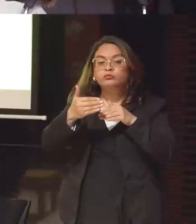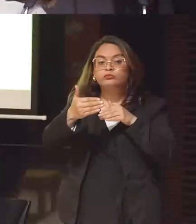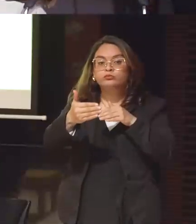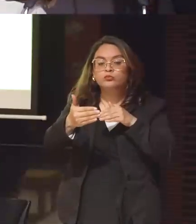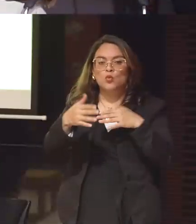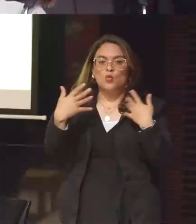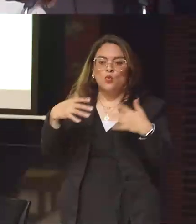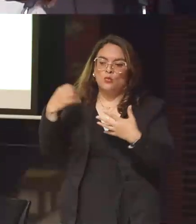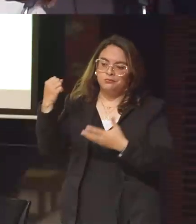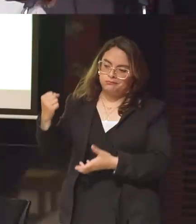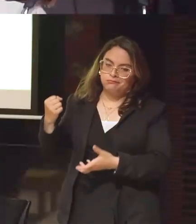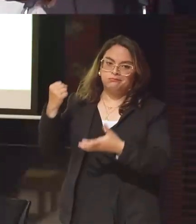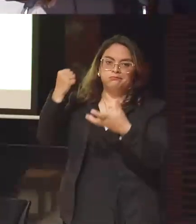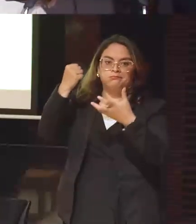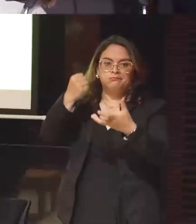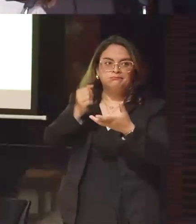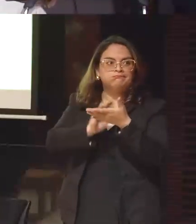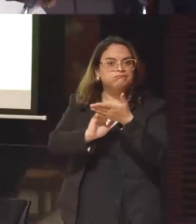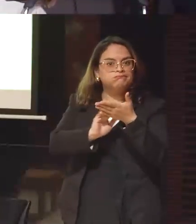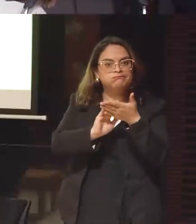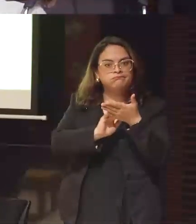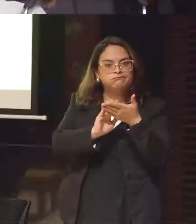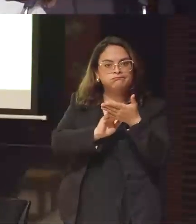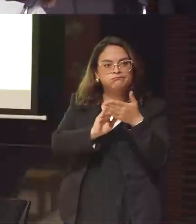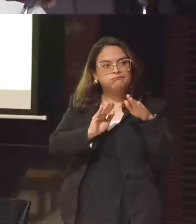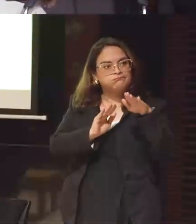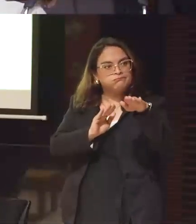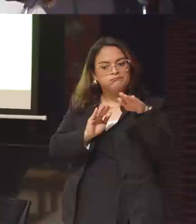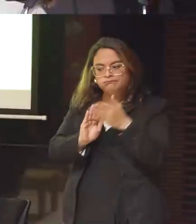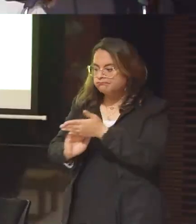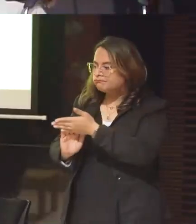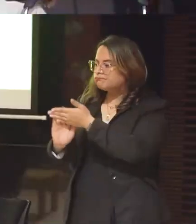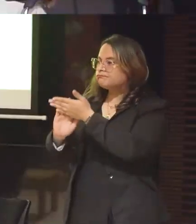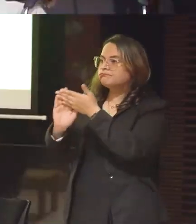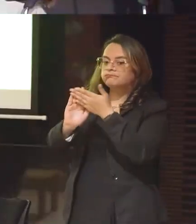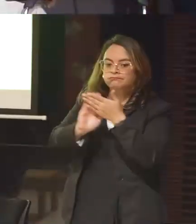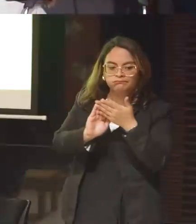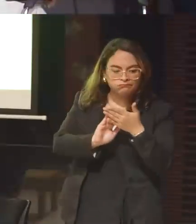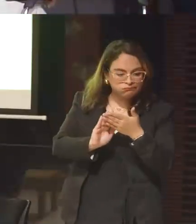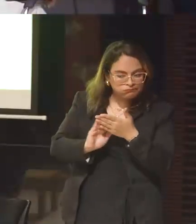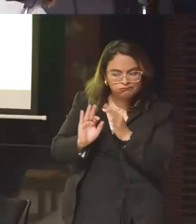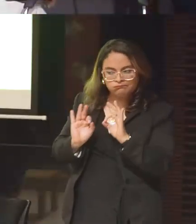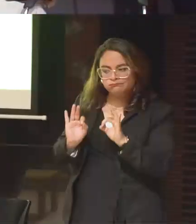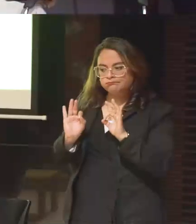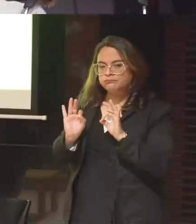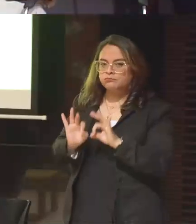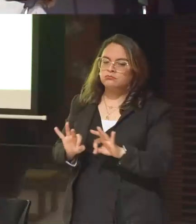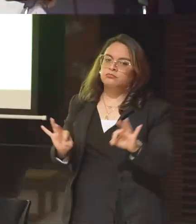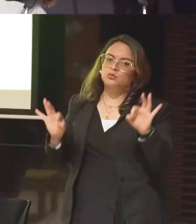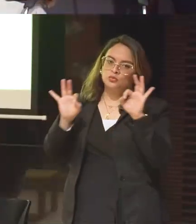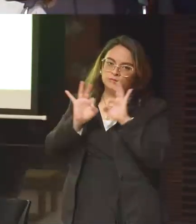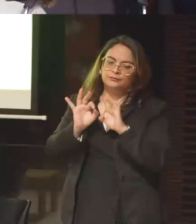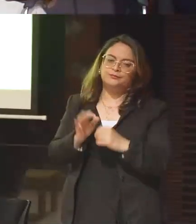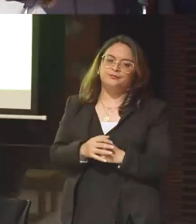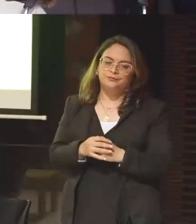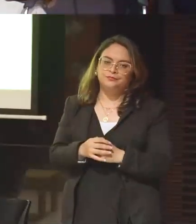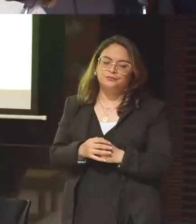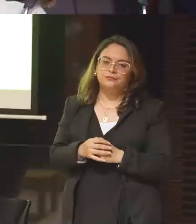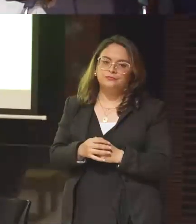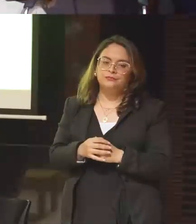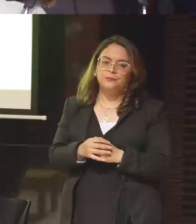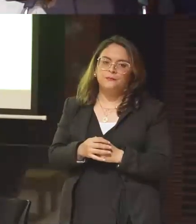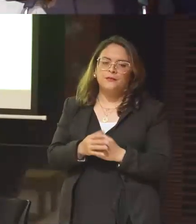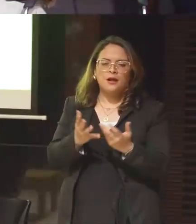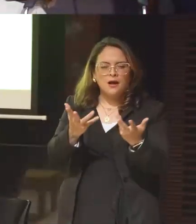del mantenimiento de la malla vial sea diferente. Vamos a poder invertir en otro tipo de cosas. Entonces, creo que enterarse,